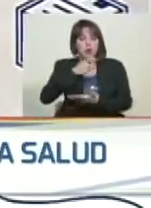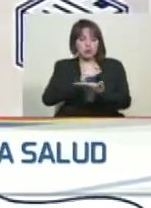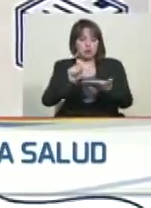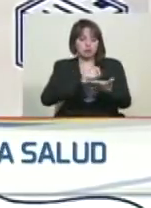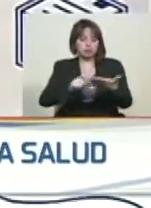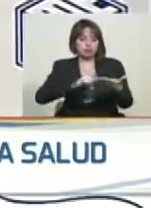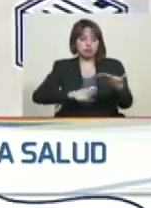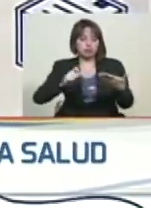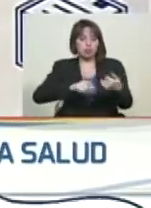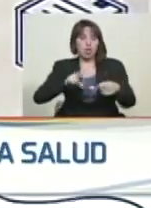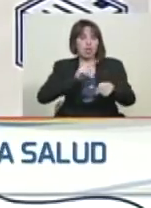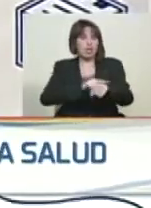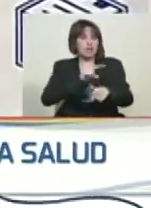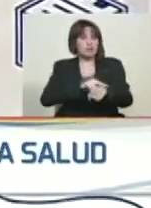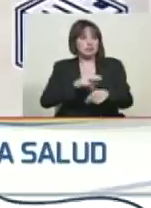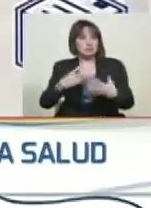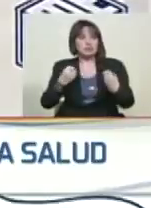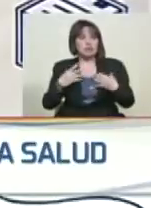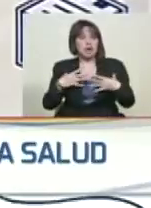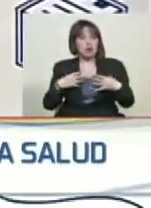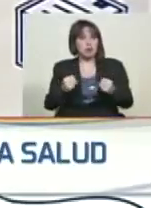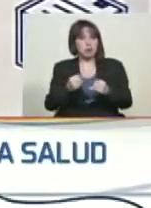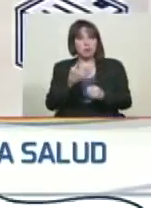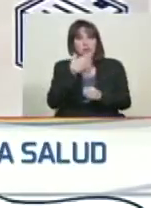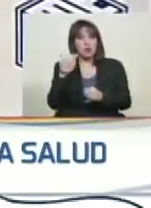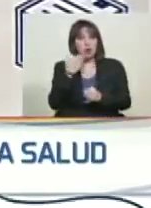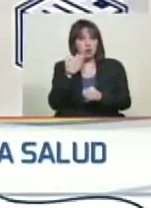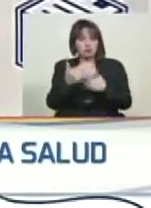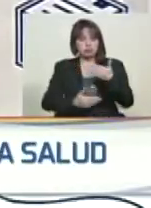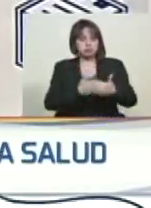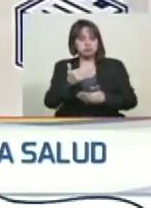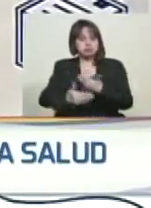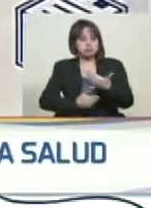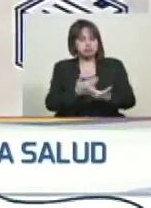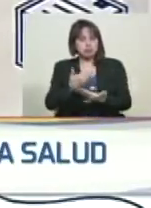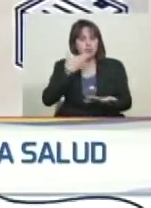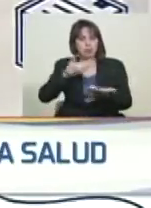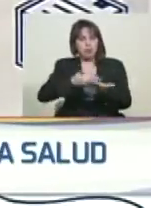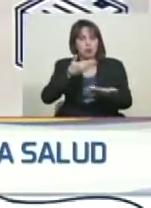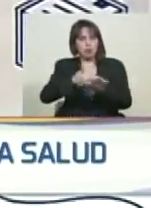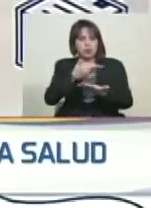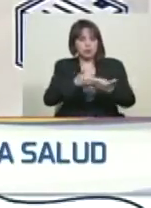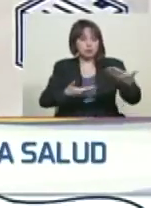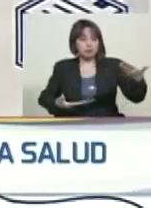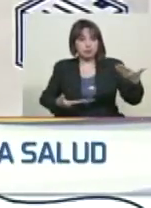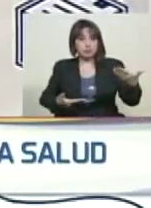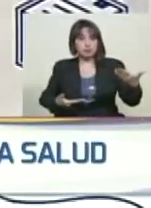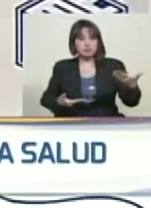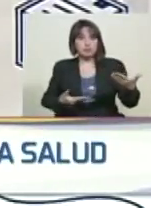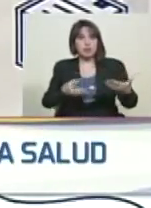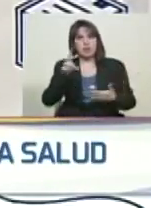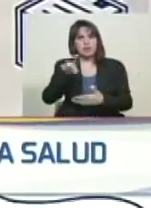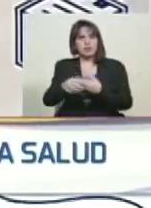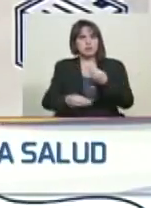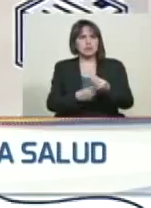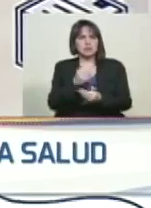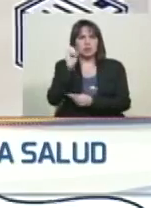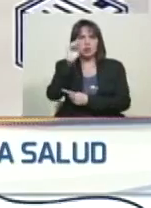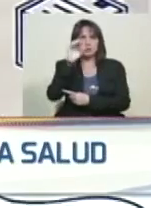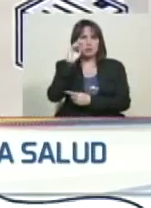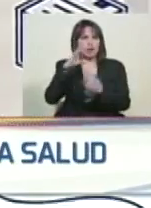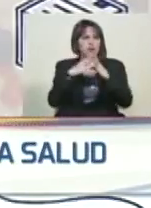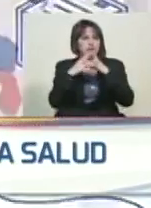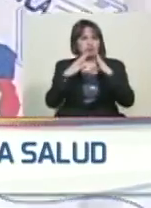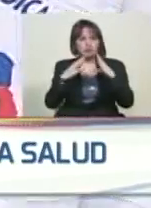en materia de salud. Y eso es un poco lo que hemos venido haciendo aquí. Se hicieron además, presidente, asambleas en todos los